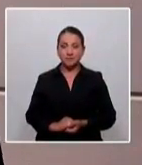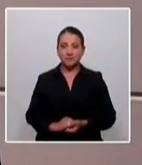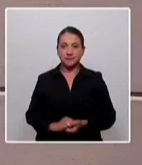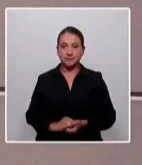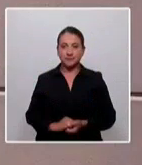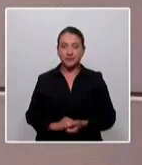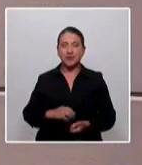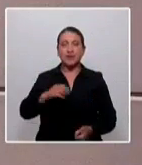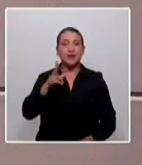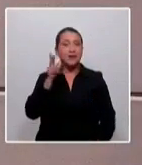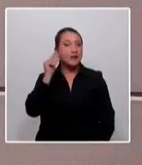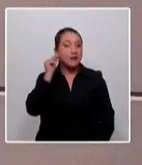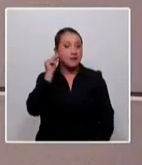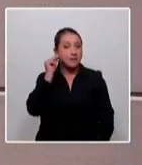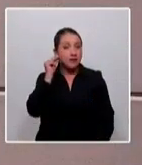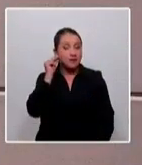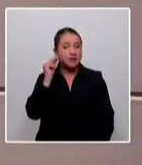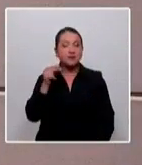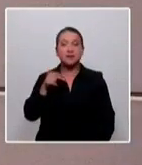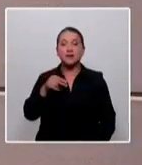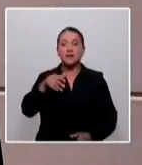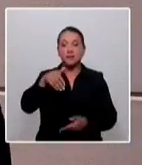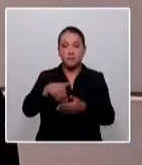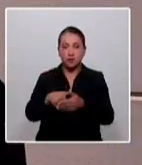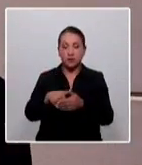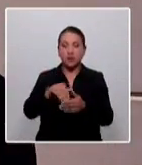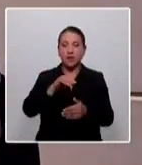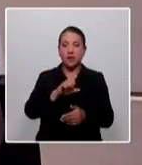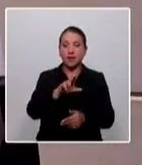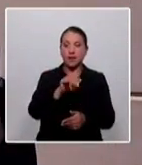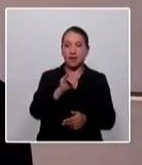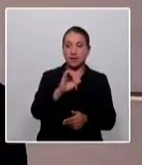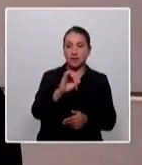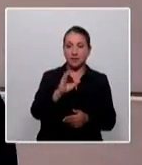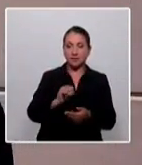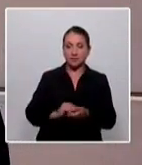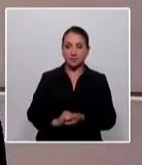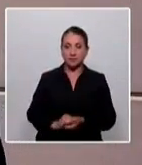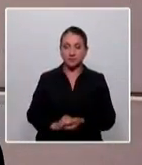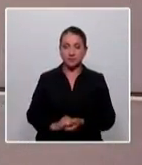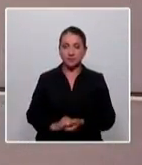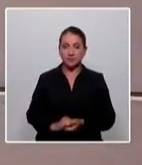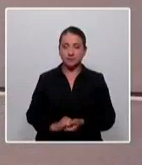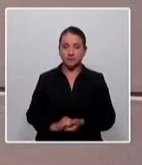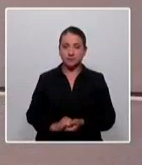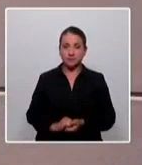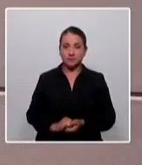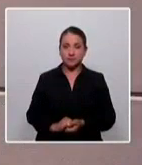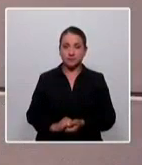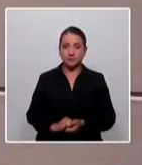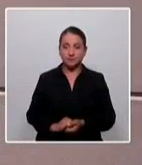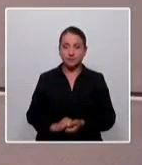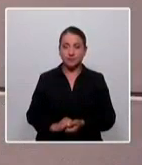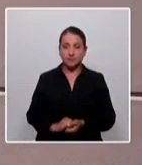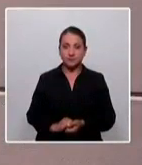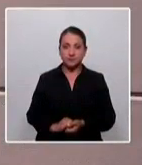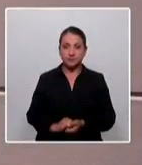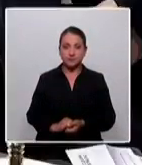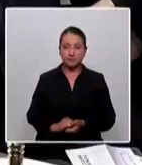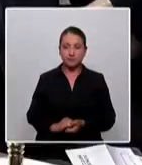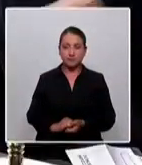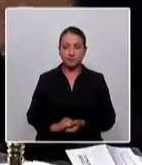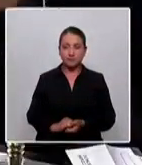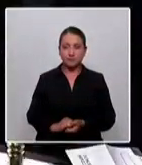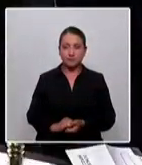Pero evidentemente la negociación que se hizo, ¿no?, para colocarla a ella como candidato, parece que no tuvo muy en cuenta este cuidado que